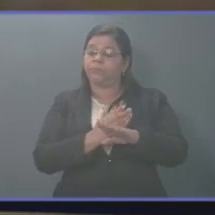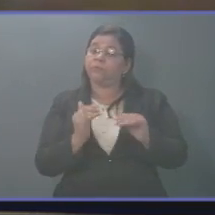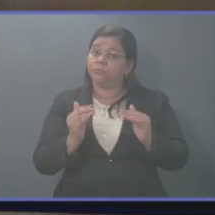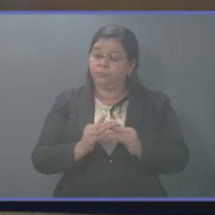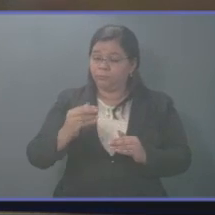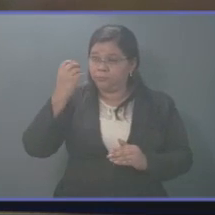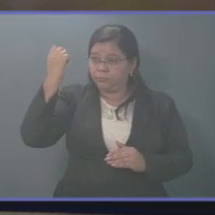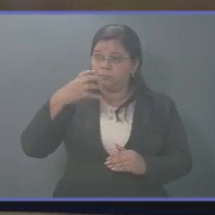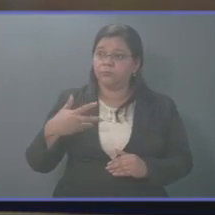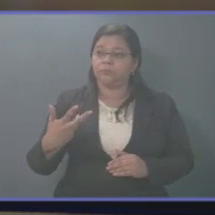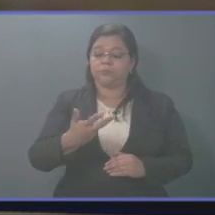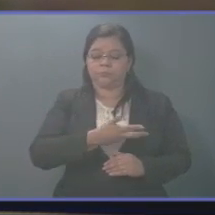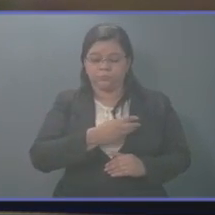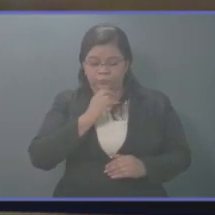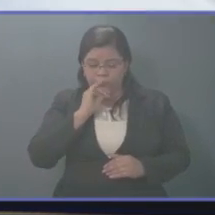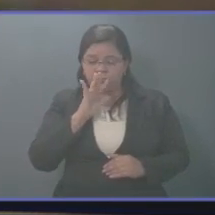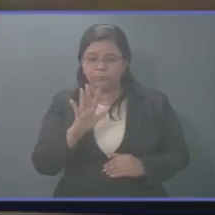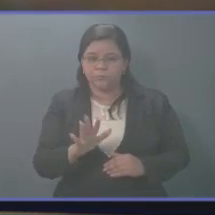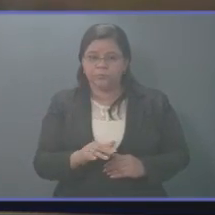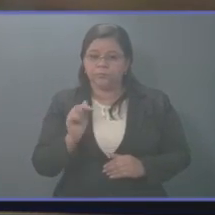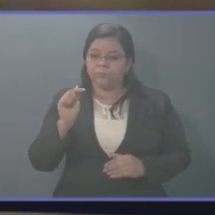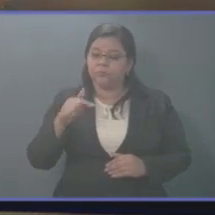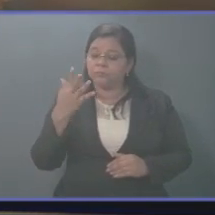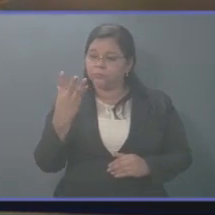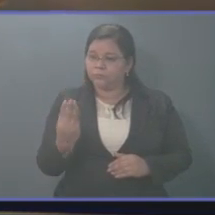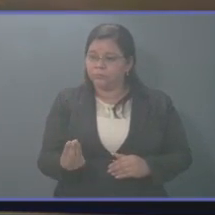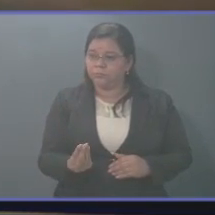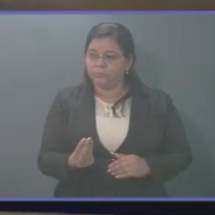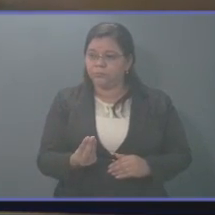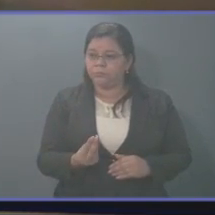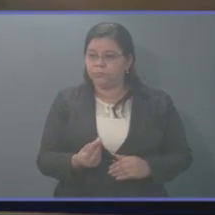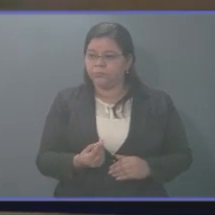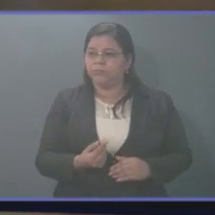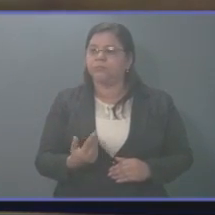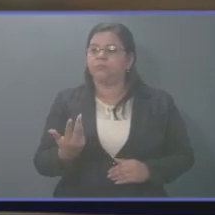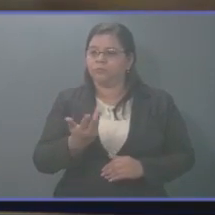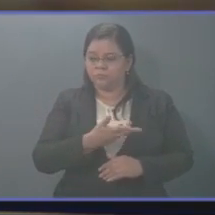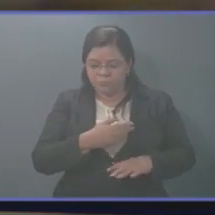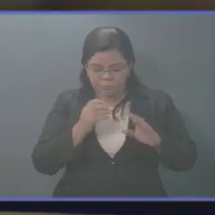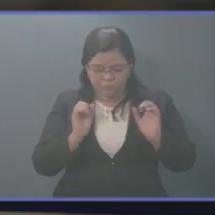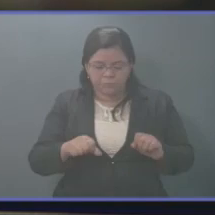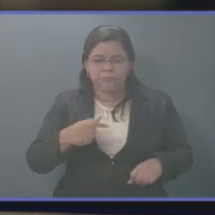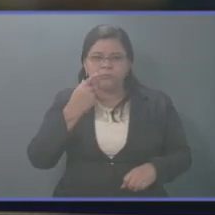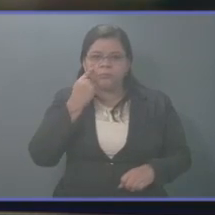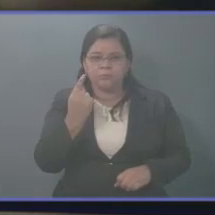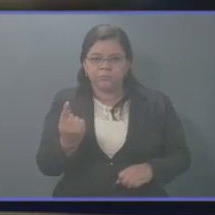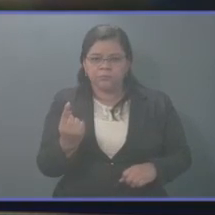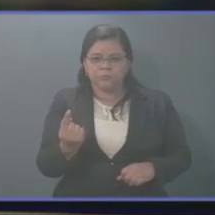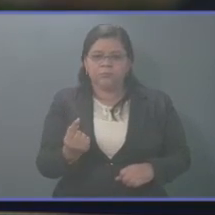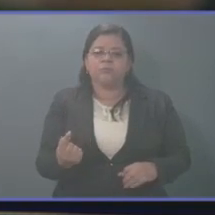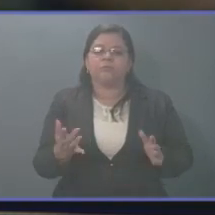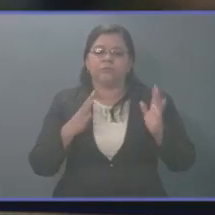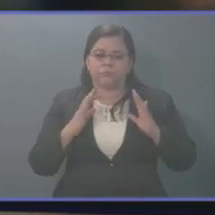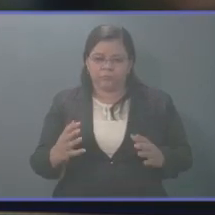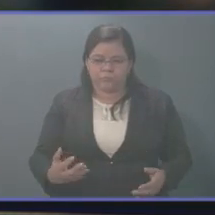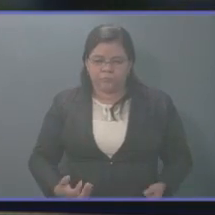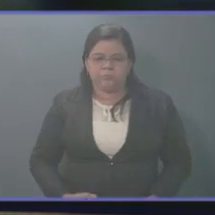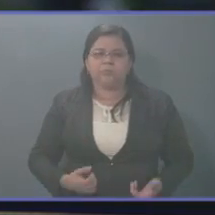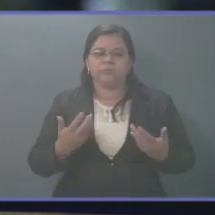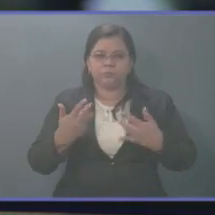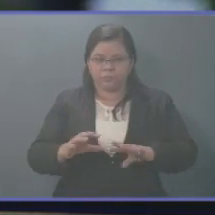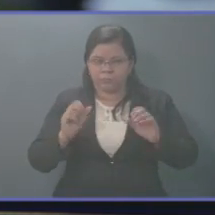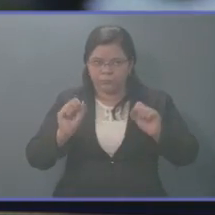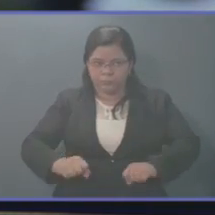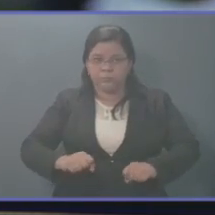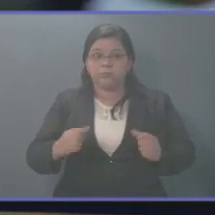decir que ese día se va a poder visualizar y que el gobierno tome las providencias